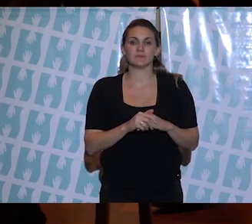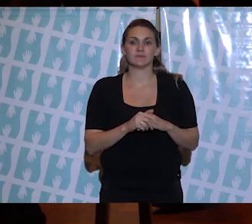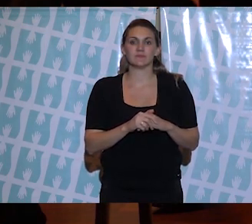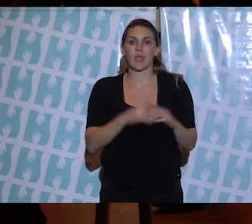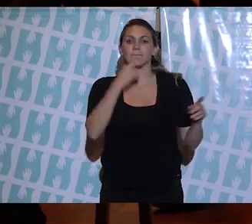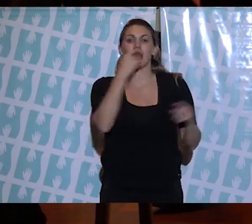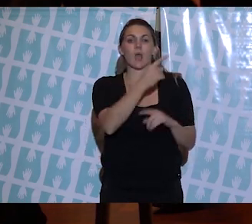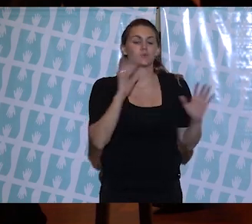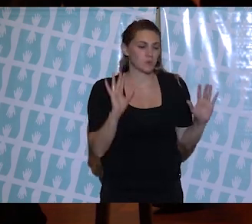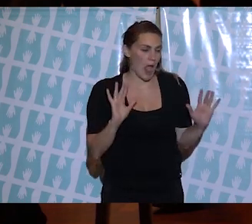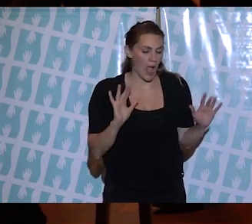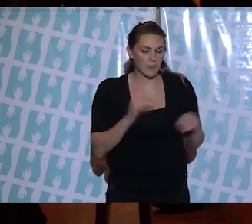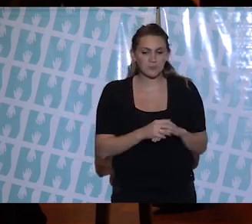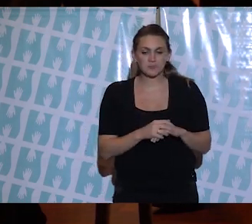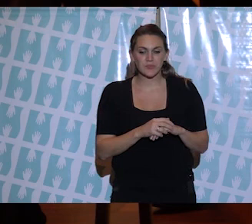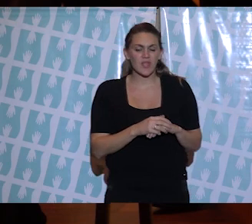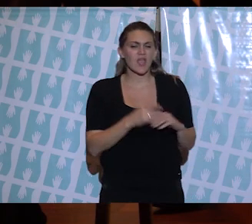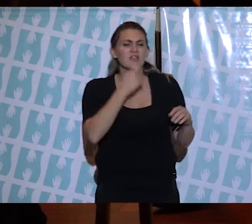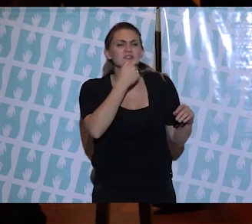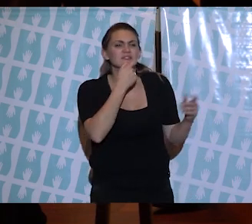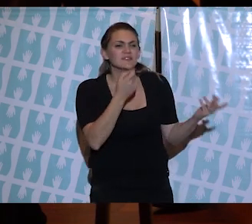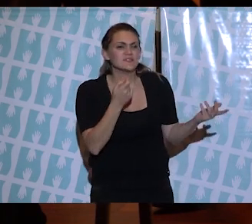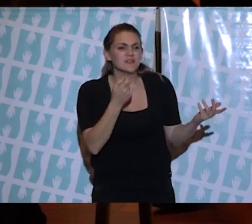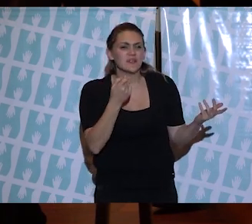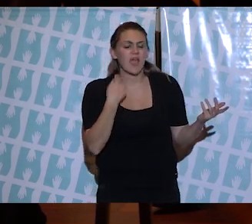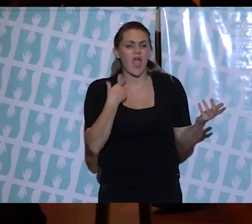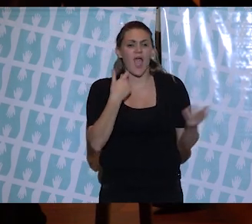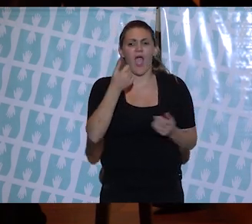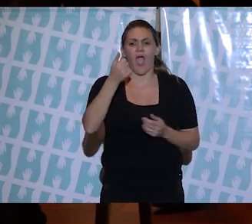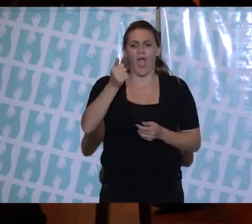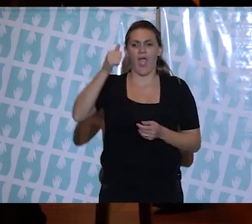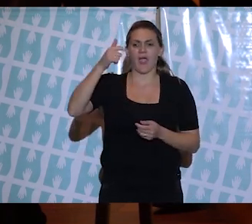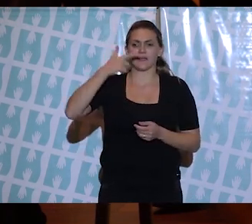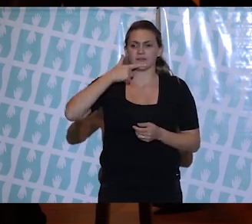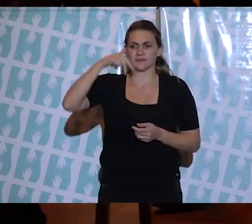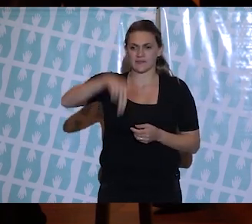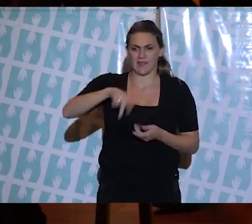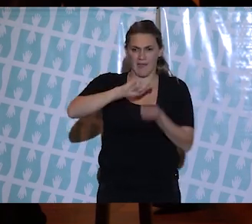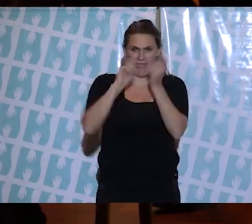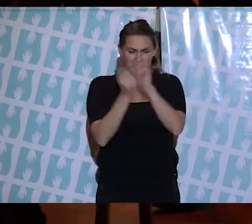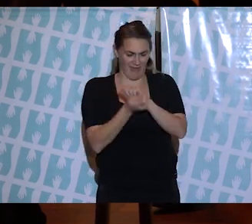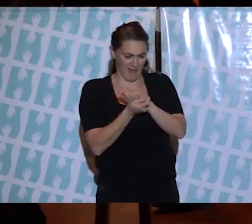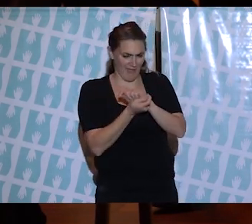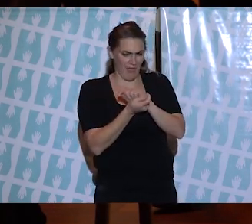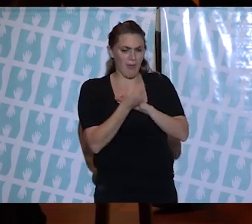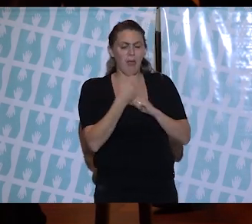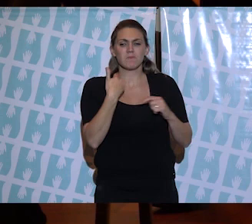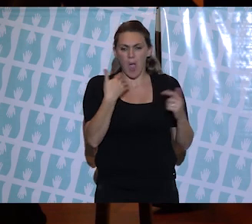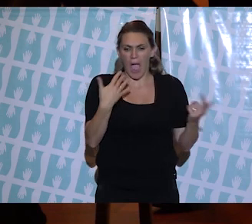La pregunta es si está modificada la alfa-sinucleína en los intestinos, ¿no podría ser eso usado como